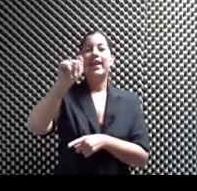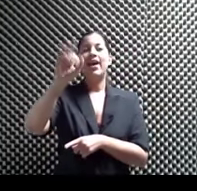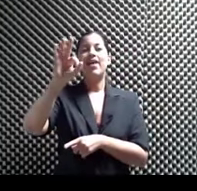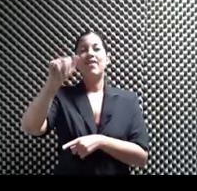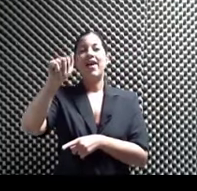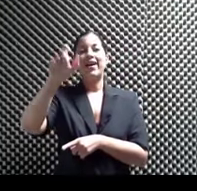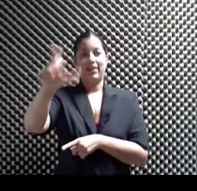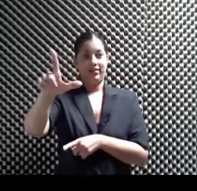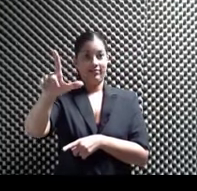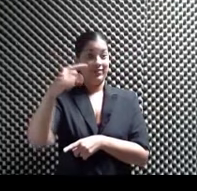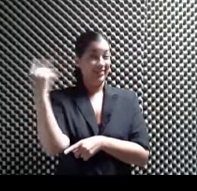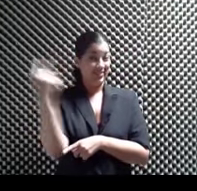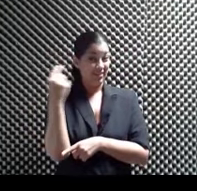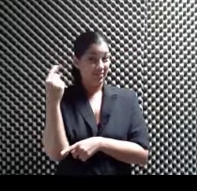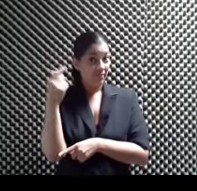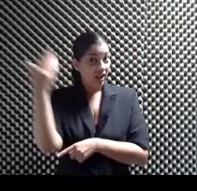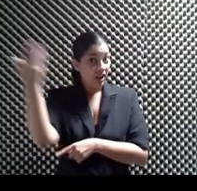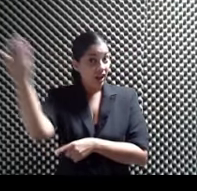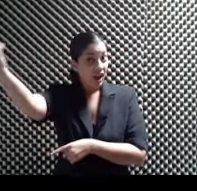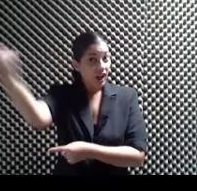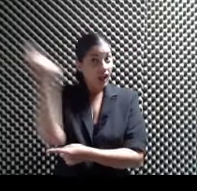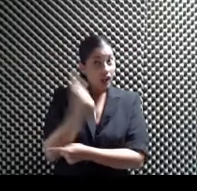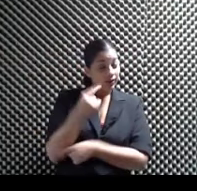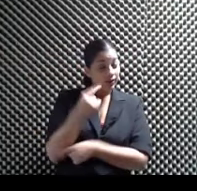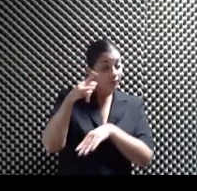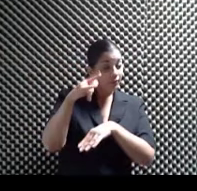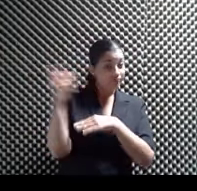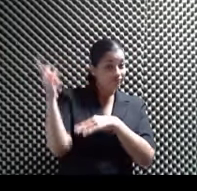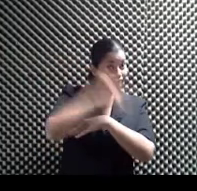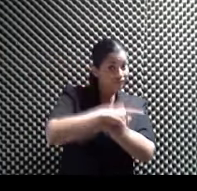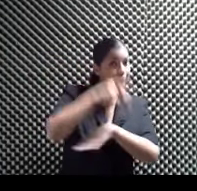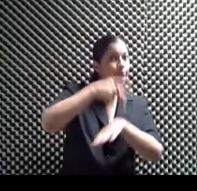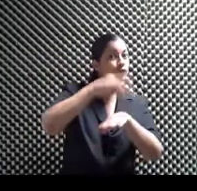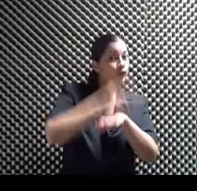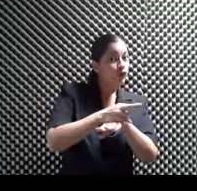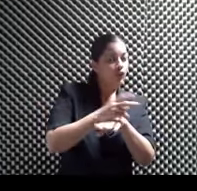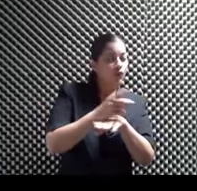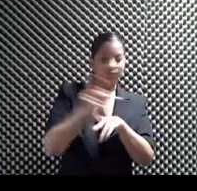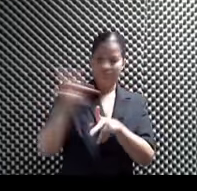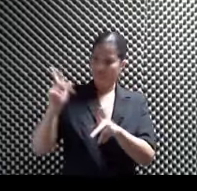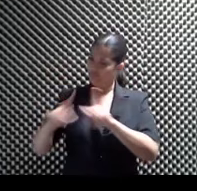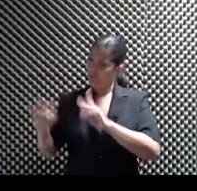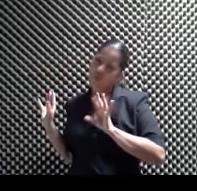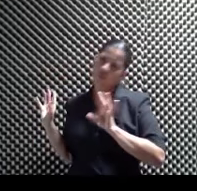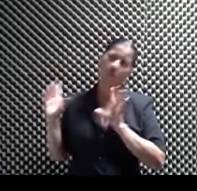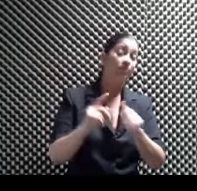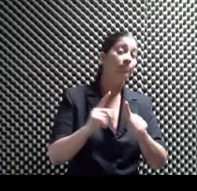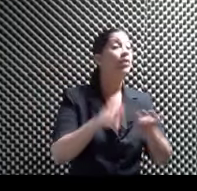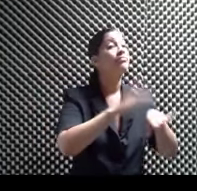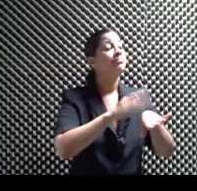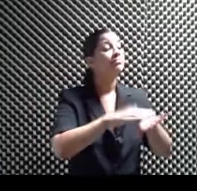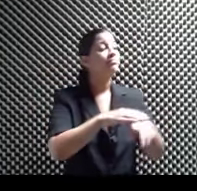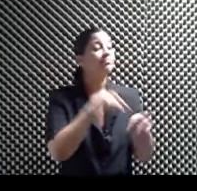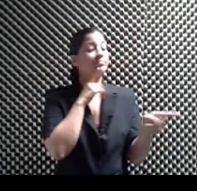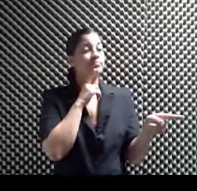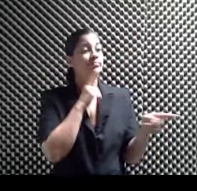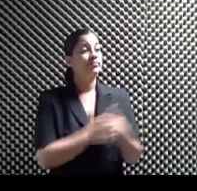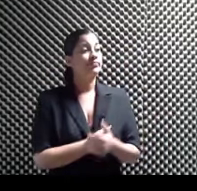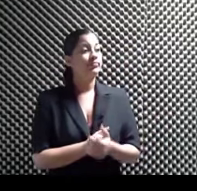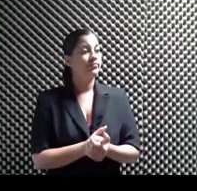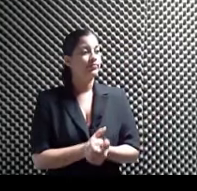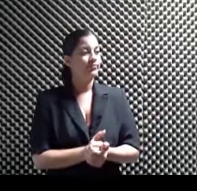venía Rafael A Puerto Rico Los fanáticos Lo recibían Ojo Estos tiempos Dejen que Los amigos